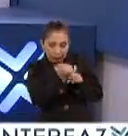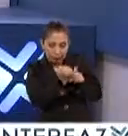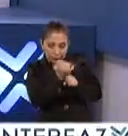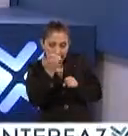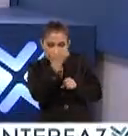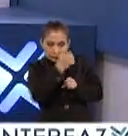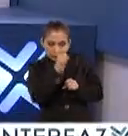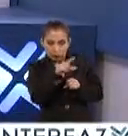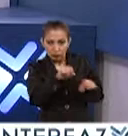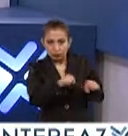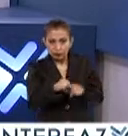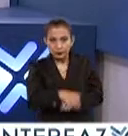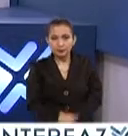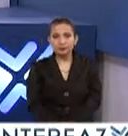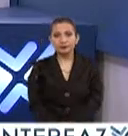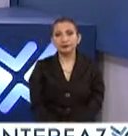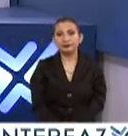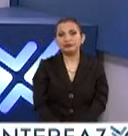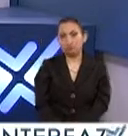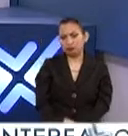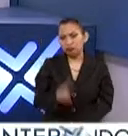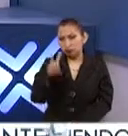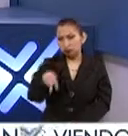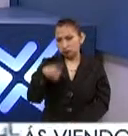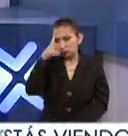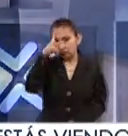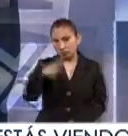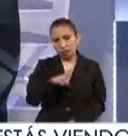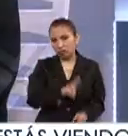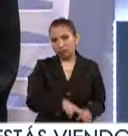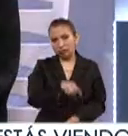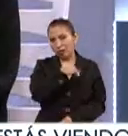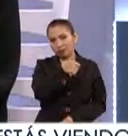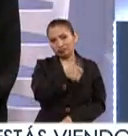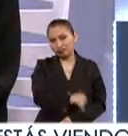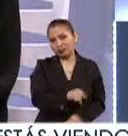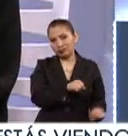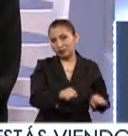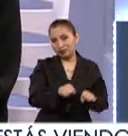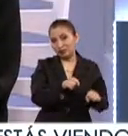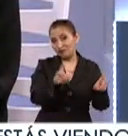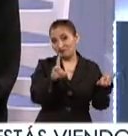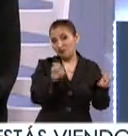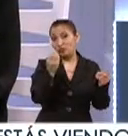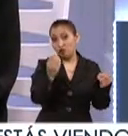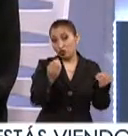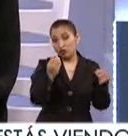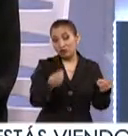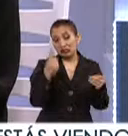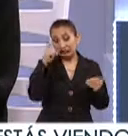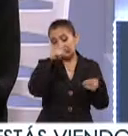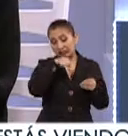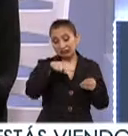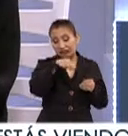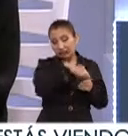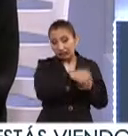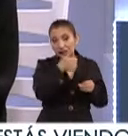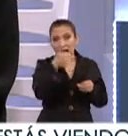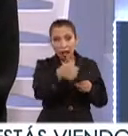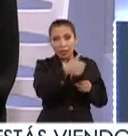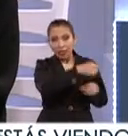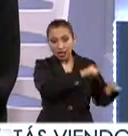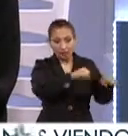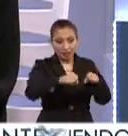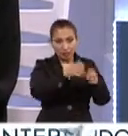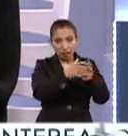este tipo de fenómenos. Sí, México es un laboratorio natural cuando se habla de sismos. Tiene bastantes complejidades y cada uno de